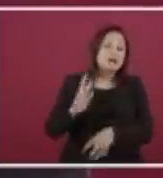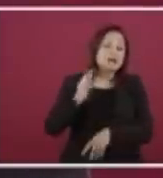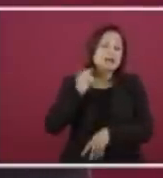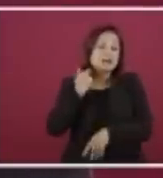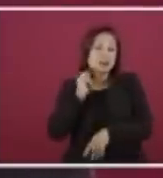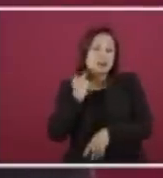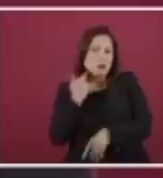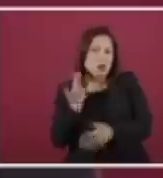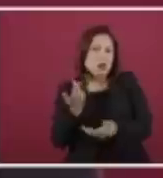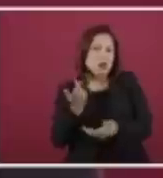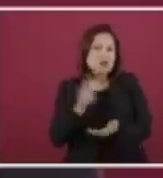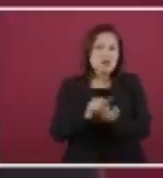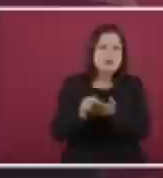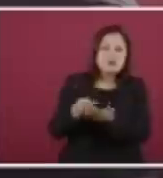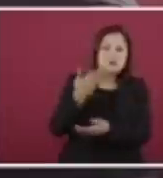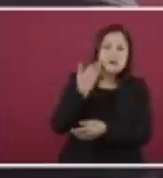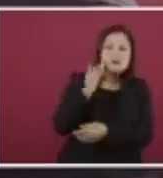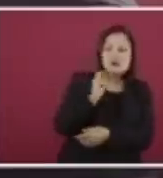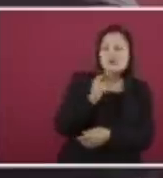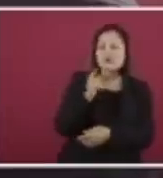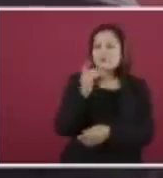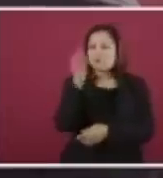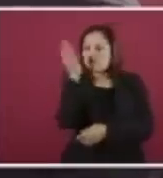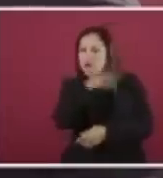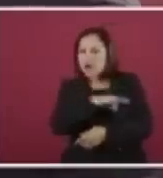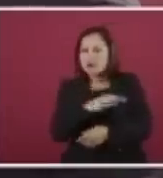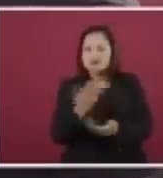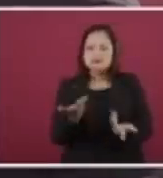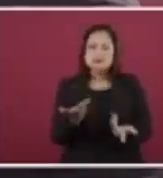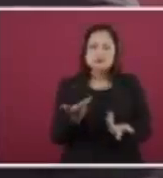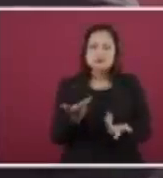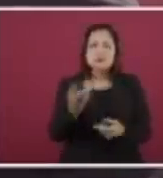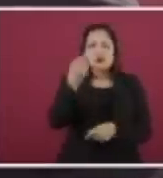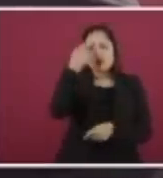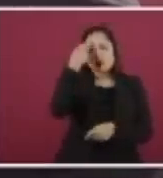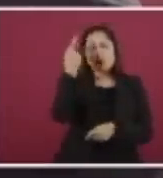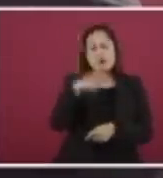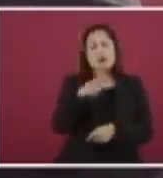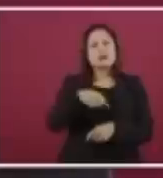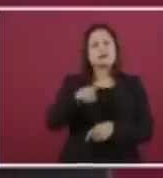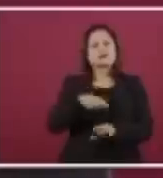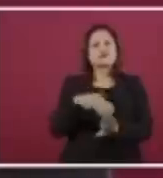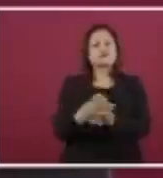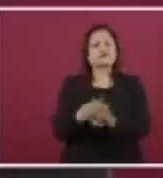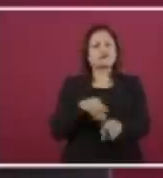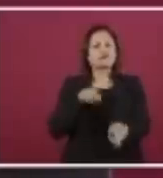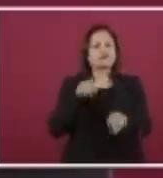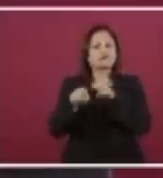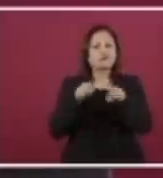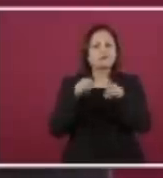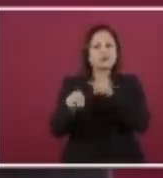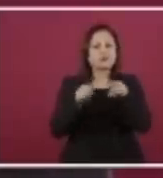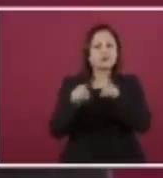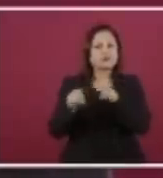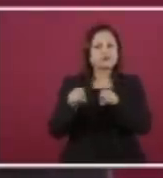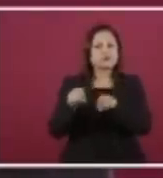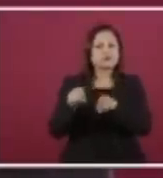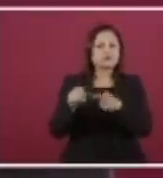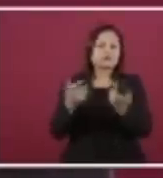con cuentas falsas, para agredir a opositores.